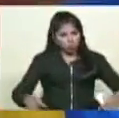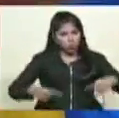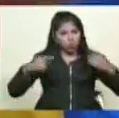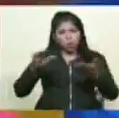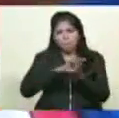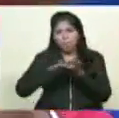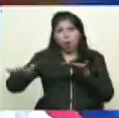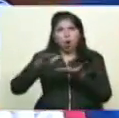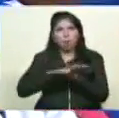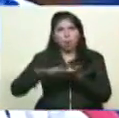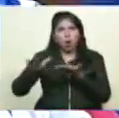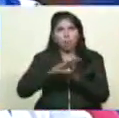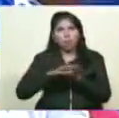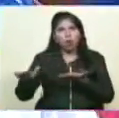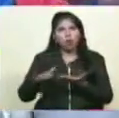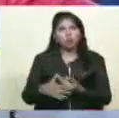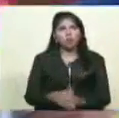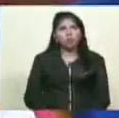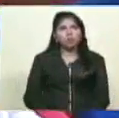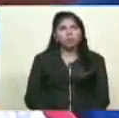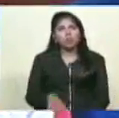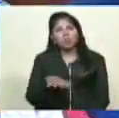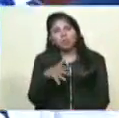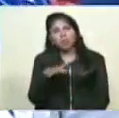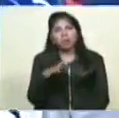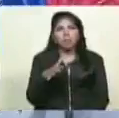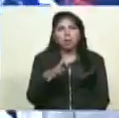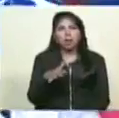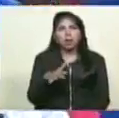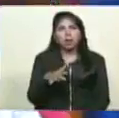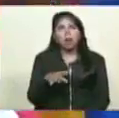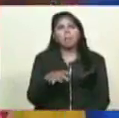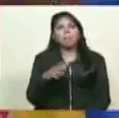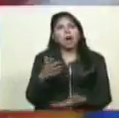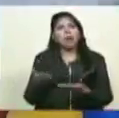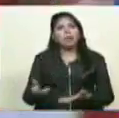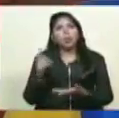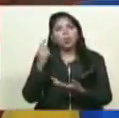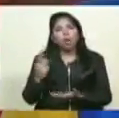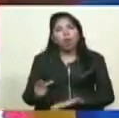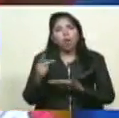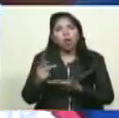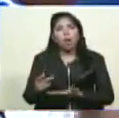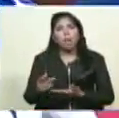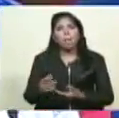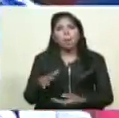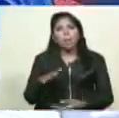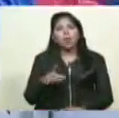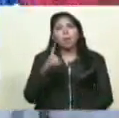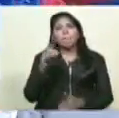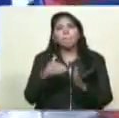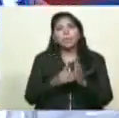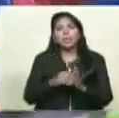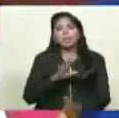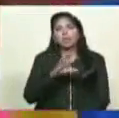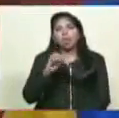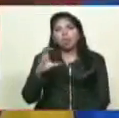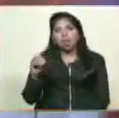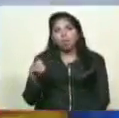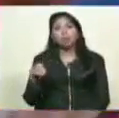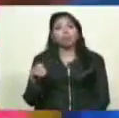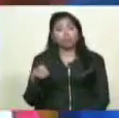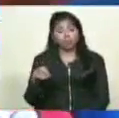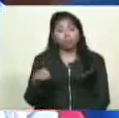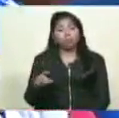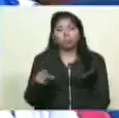10, presidente, podemos nosotros empaquetar de aquí los 1.500 faldos, que es una gandola diaria de azúcar. Eso lo hace la clase